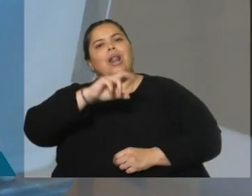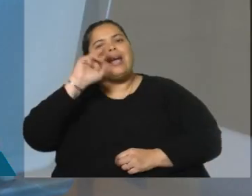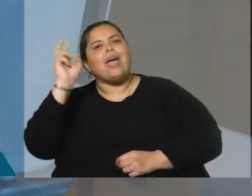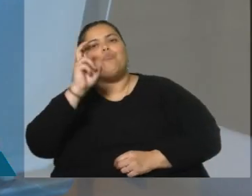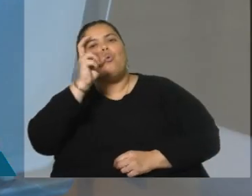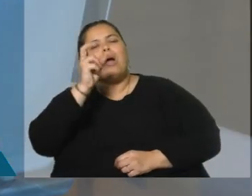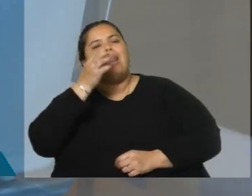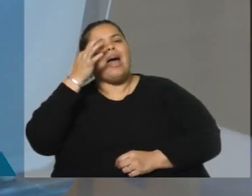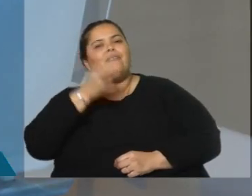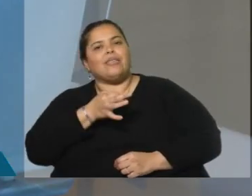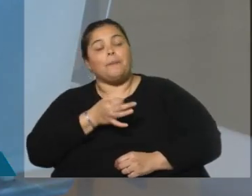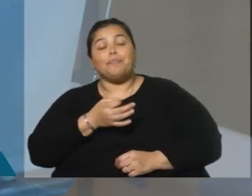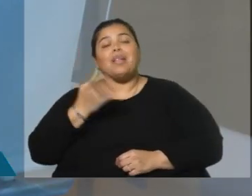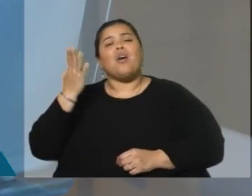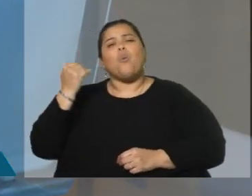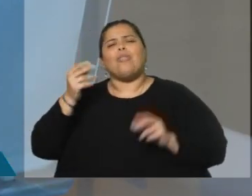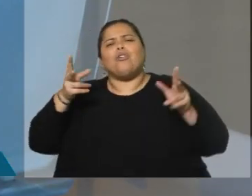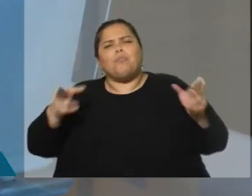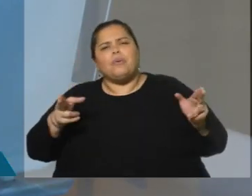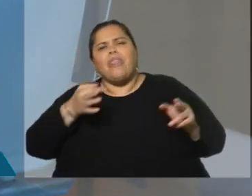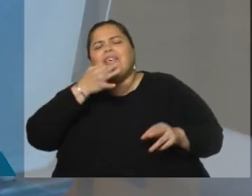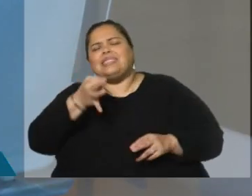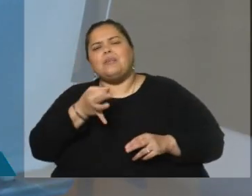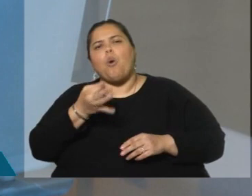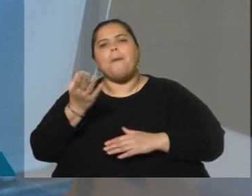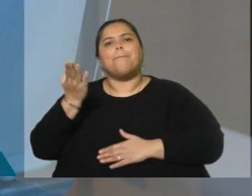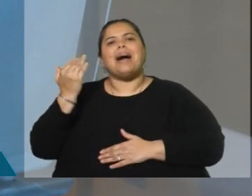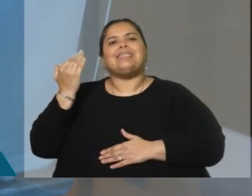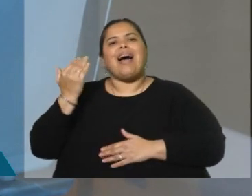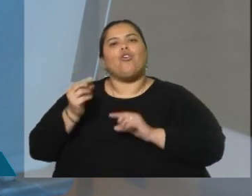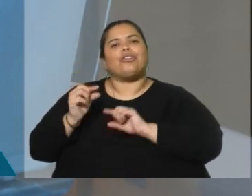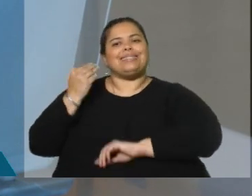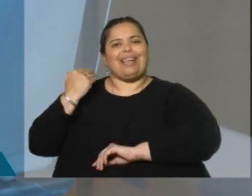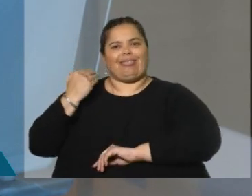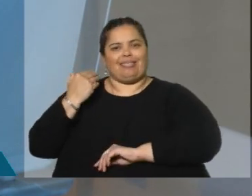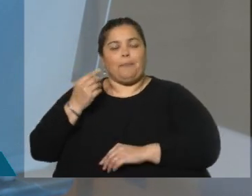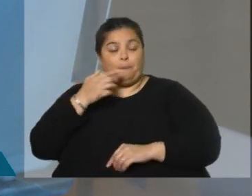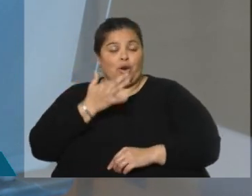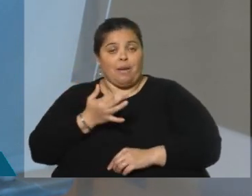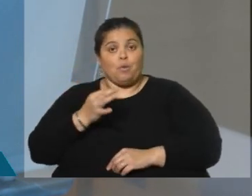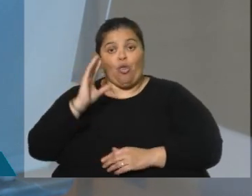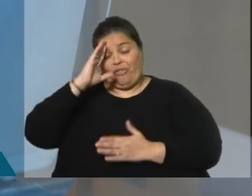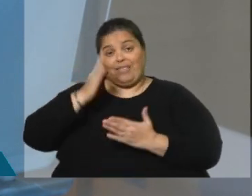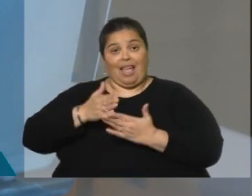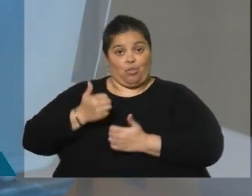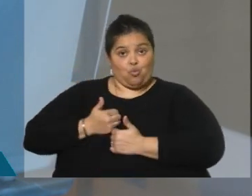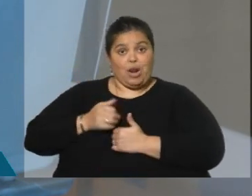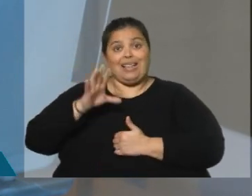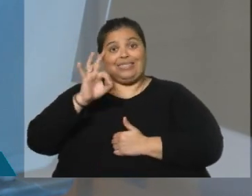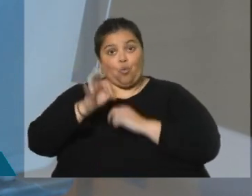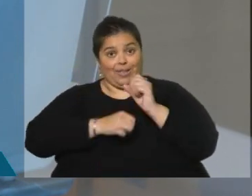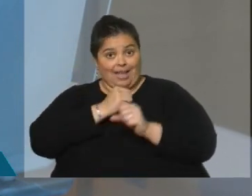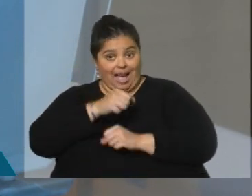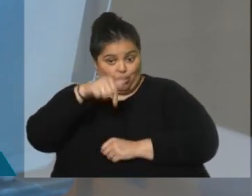cuándo ubicamos el pasado reciente para esta etapa última nos estamos concentrando en la dictadura en los 50 años que se están cumpliendo en